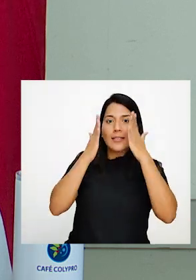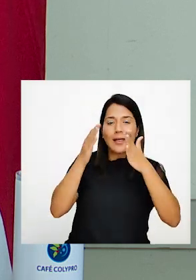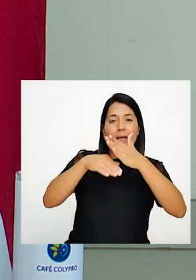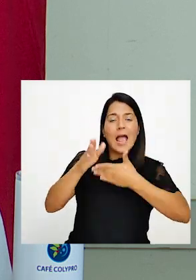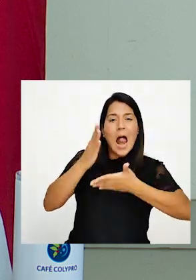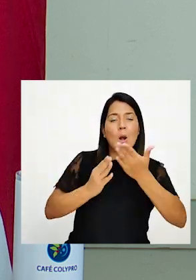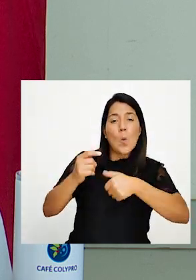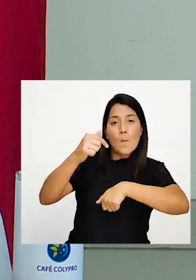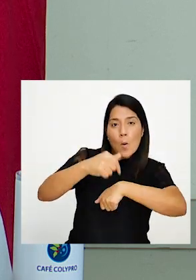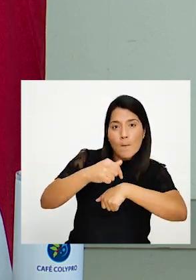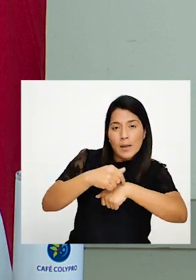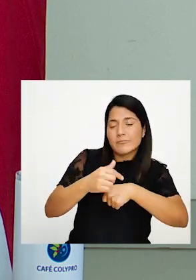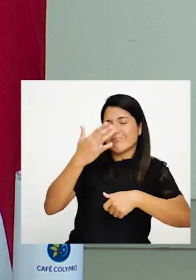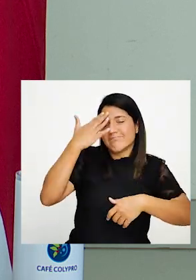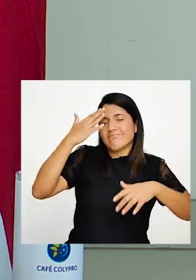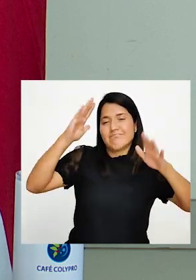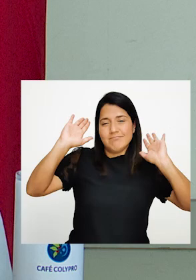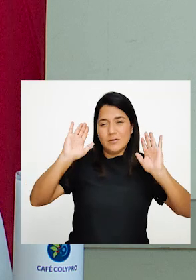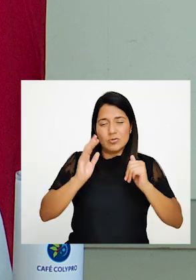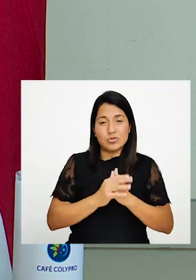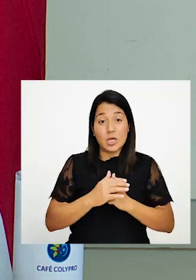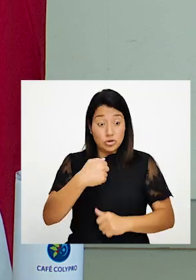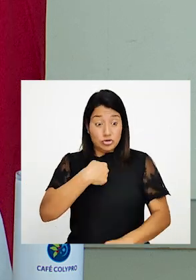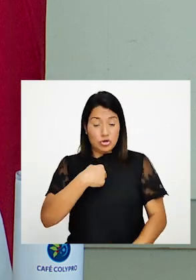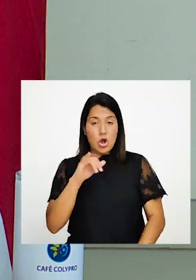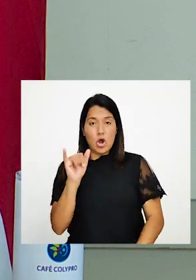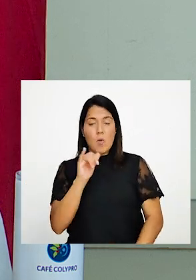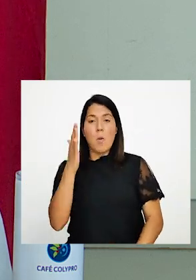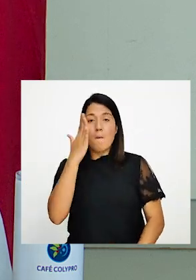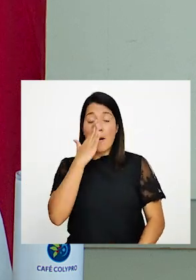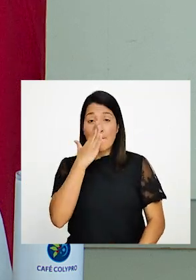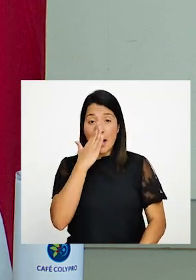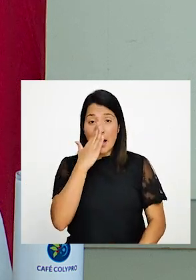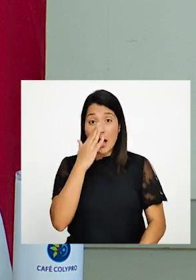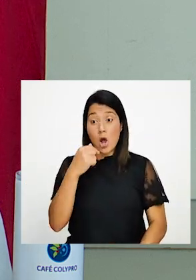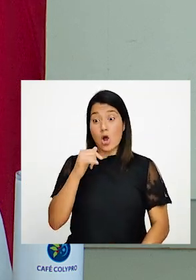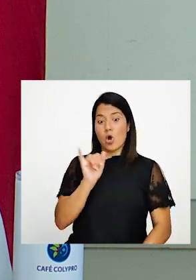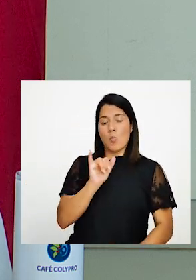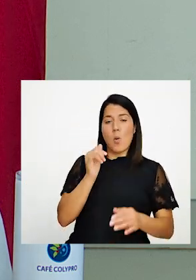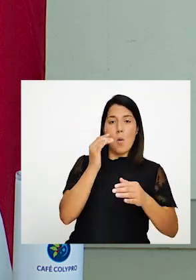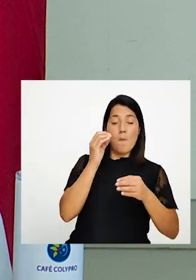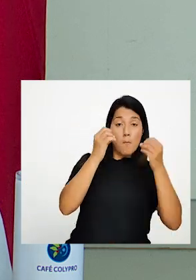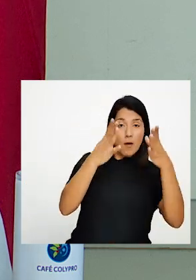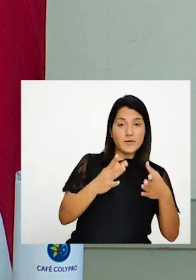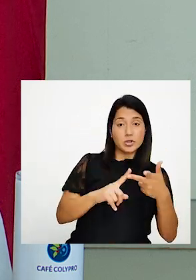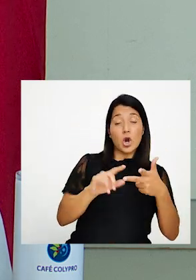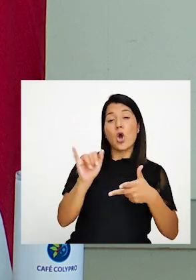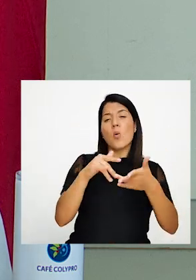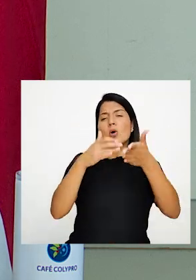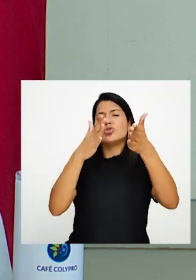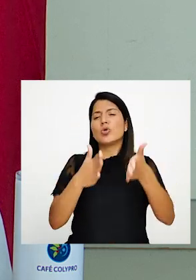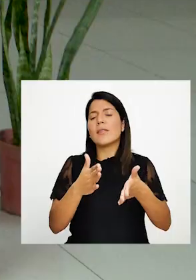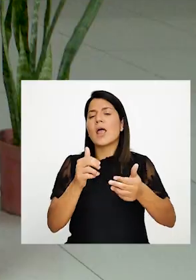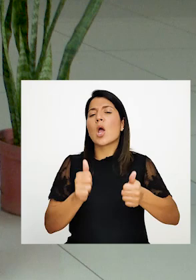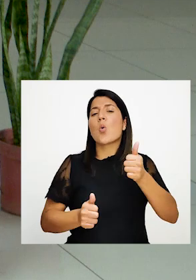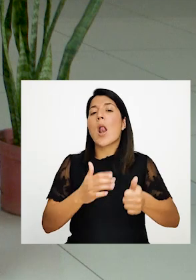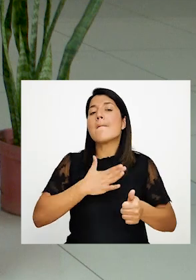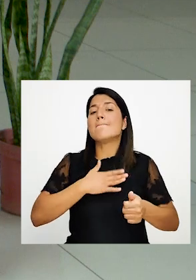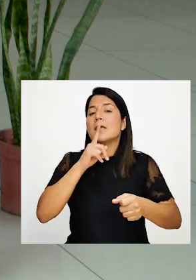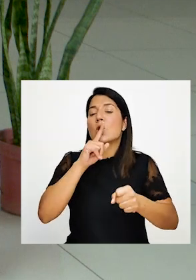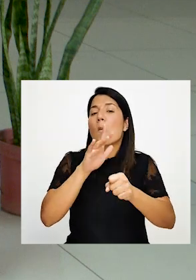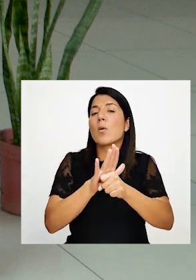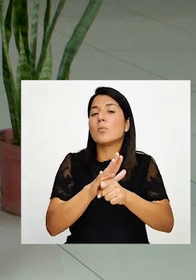determinado momento, qué sé yo, ¿verdad? Tal vez yo como mamá, yo como profesor, yo como estudiante. ¿Cuál es mi compromiso